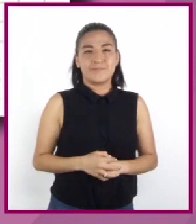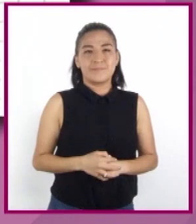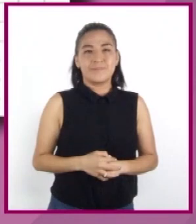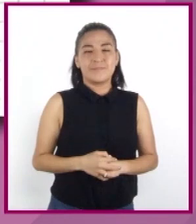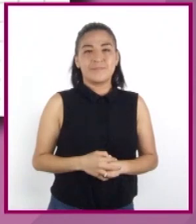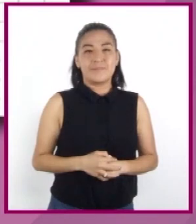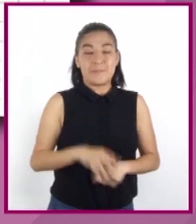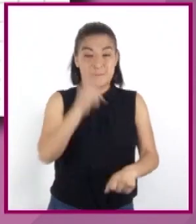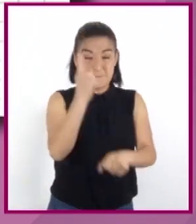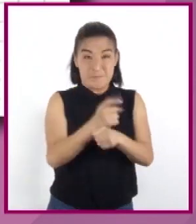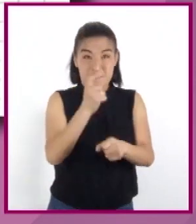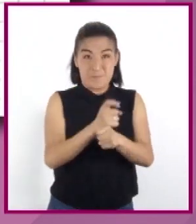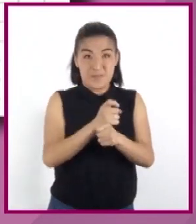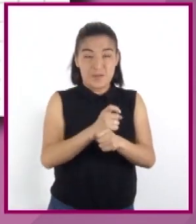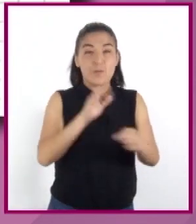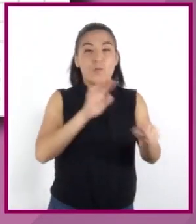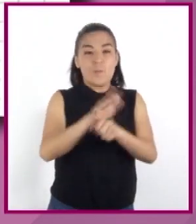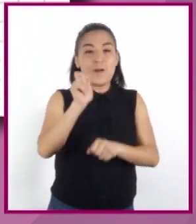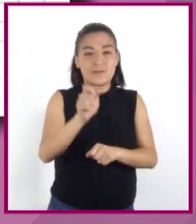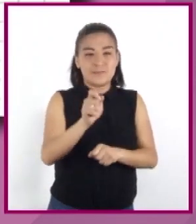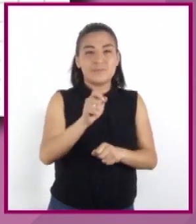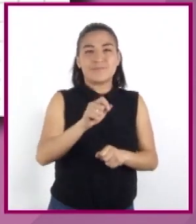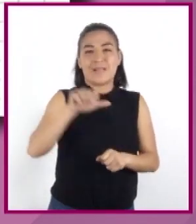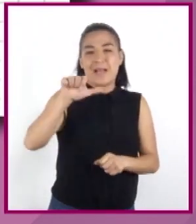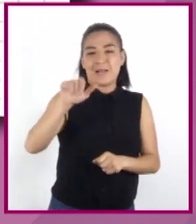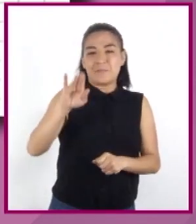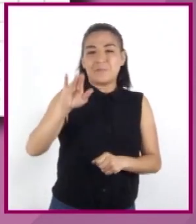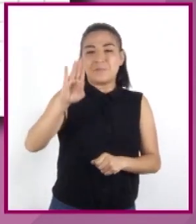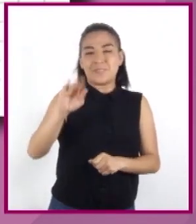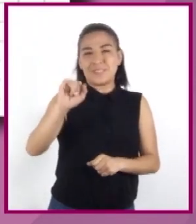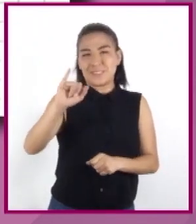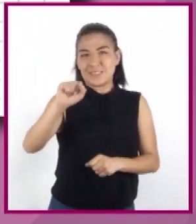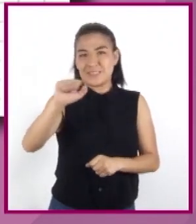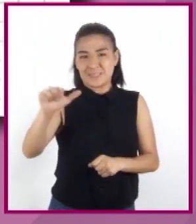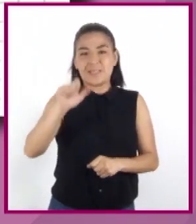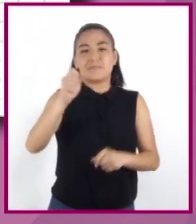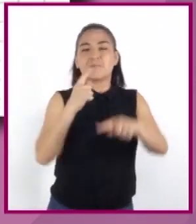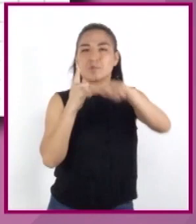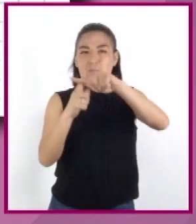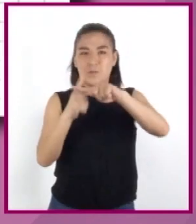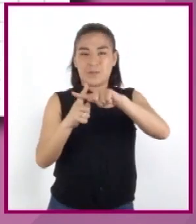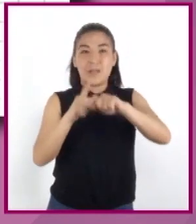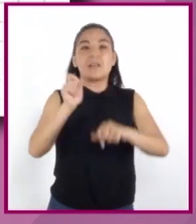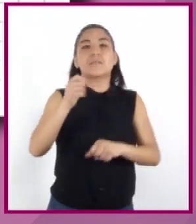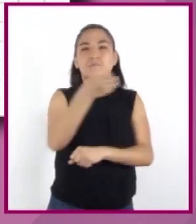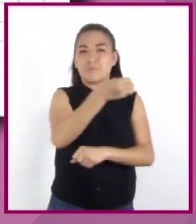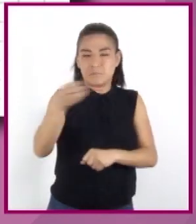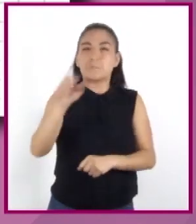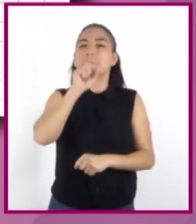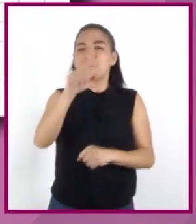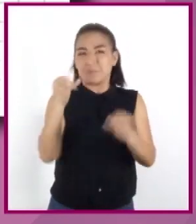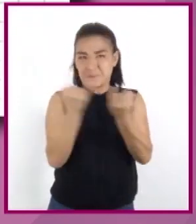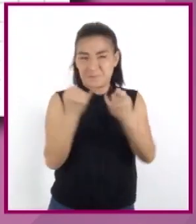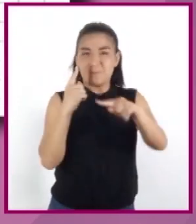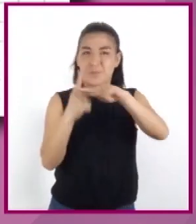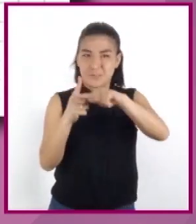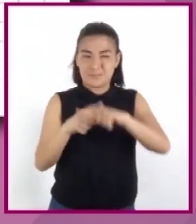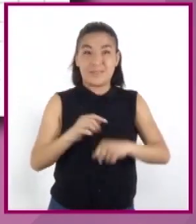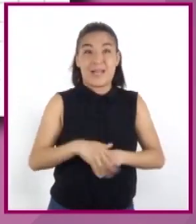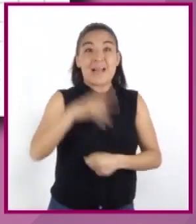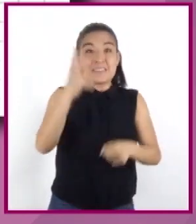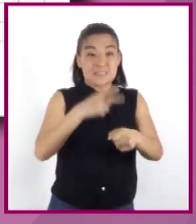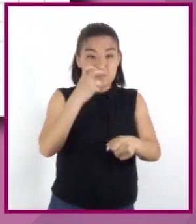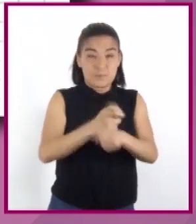En el primer cuadrante, el eje de la abscisa es positiva y el eje de las ordenadas también lo es. En el